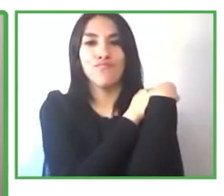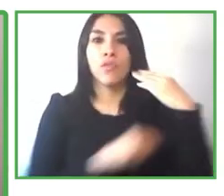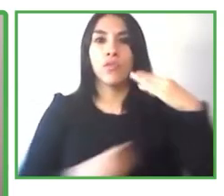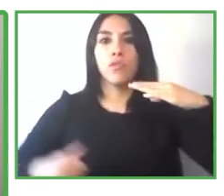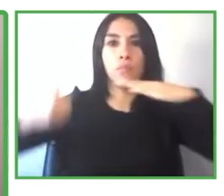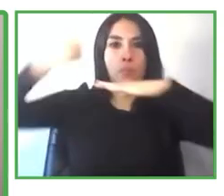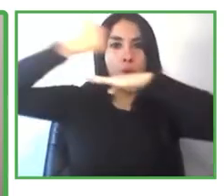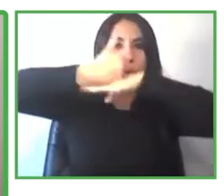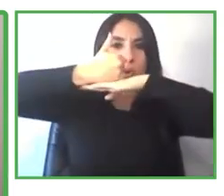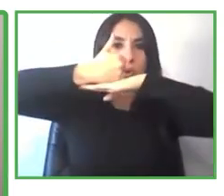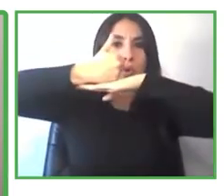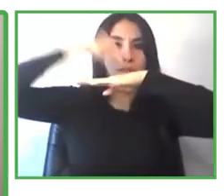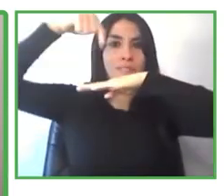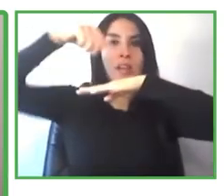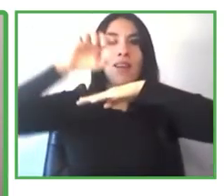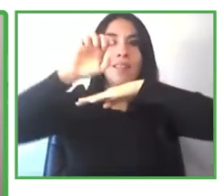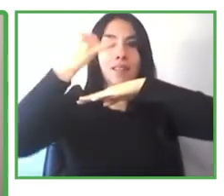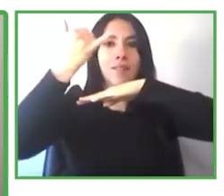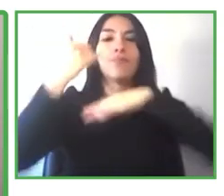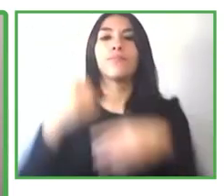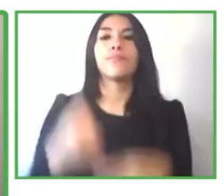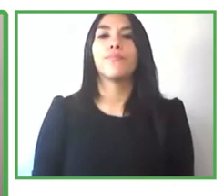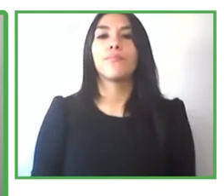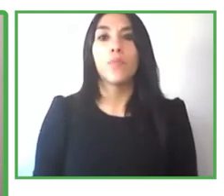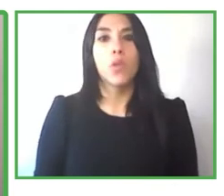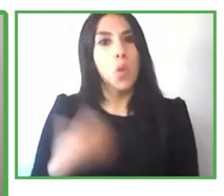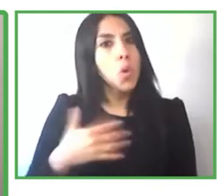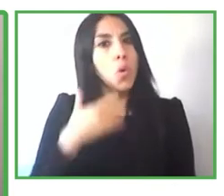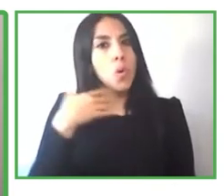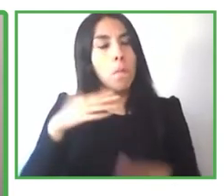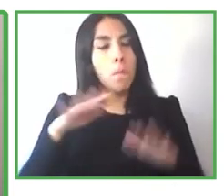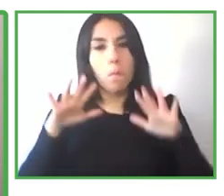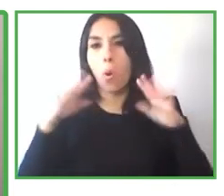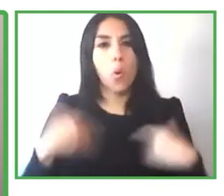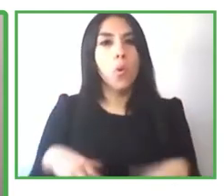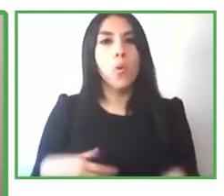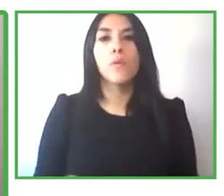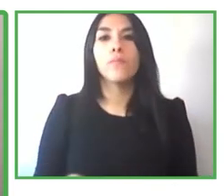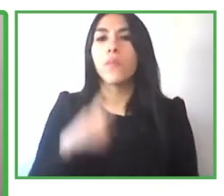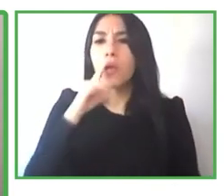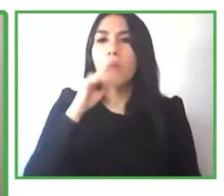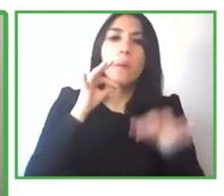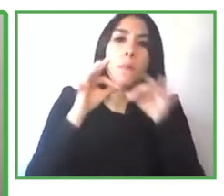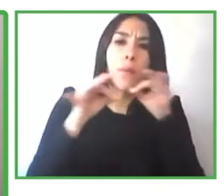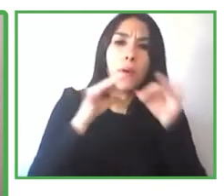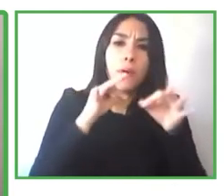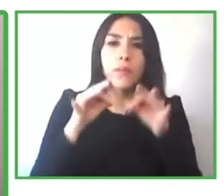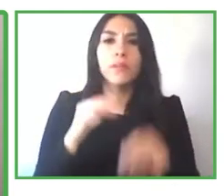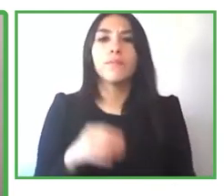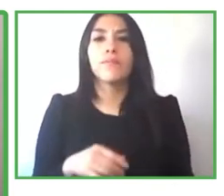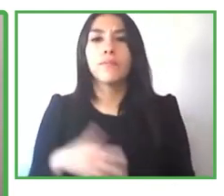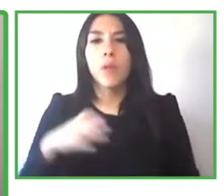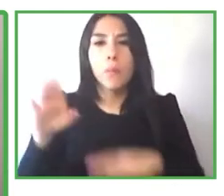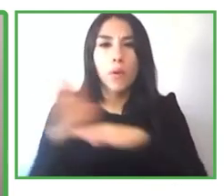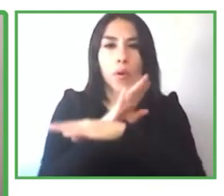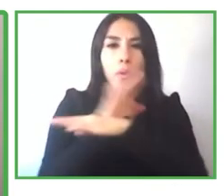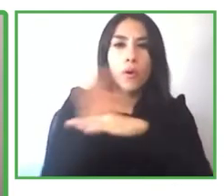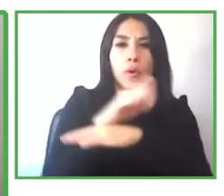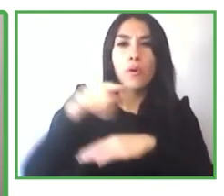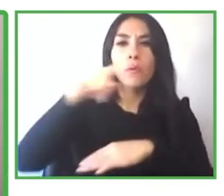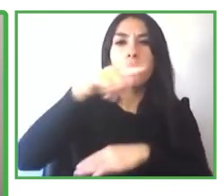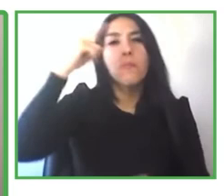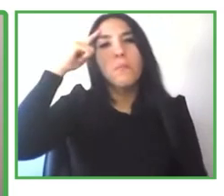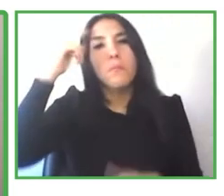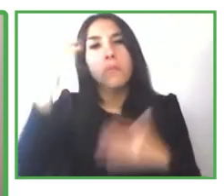último, ¿qué le dirías a las empresas que puedan estar considerando contratar a alguien con alguna discapacidad intelectual? Yo